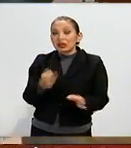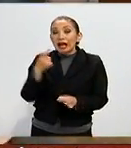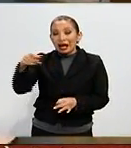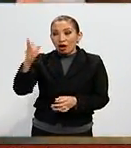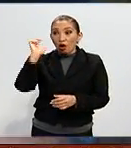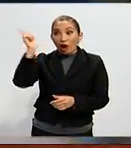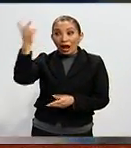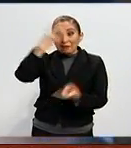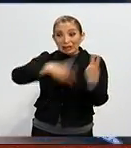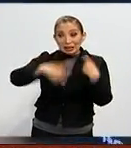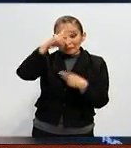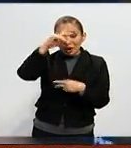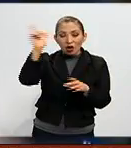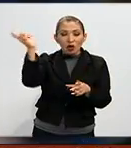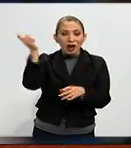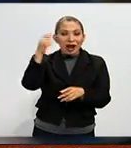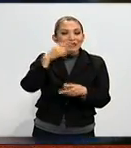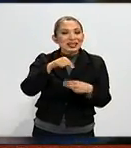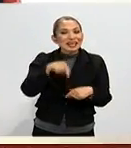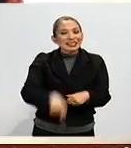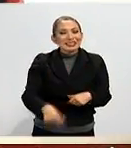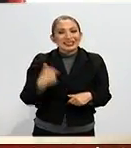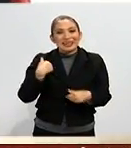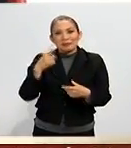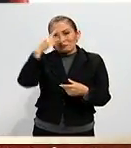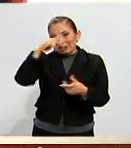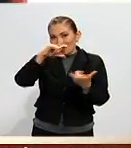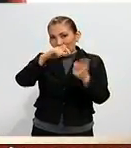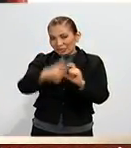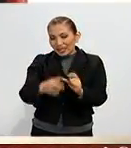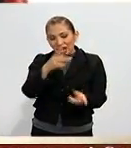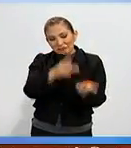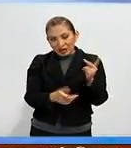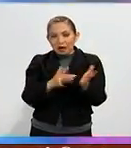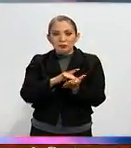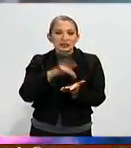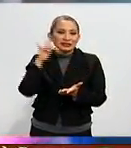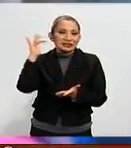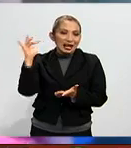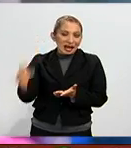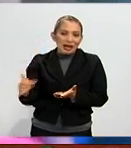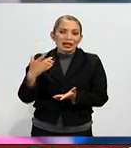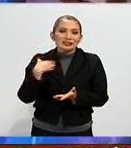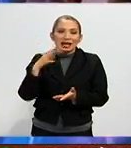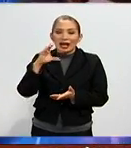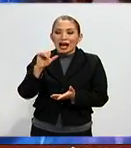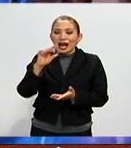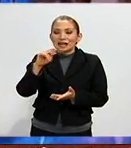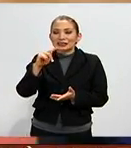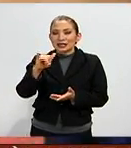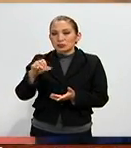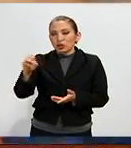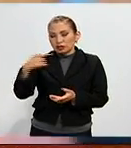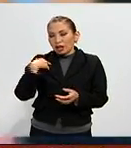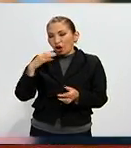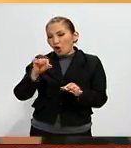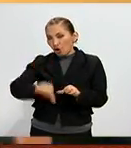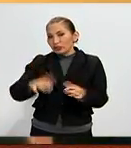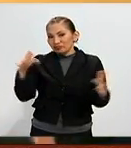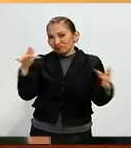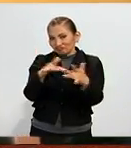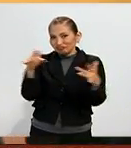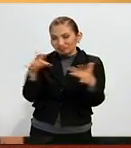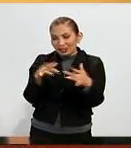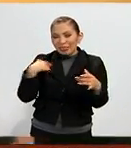México esperamos tenerlo aquí en el estudio de México al Día, y de antemano le agradecemos, Carsten Moser, que haya estado con nosotros esta